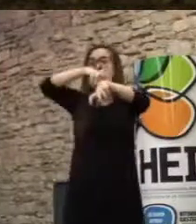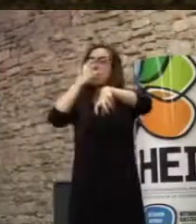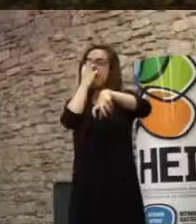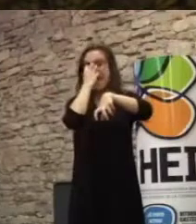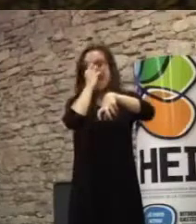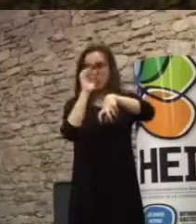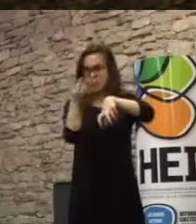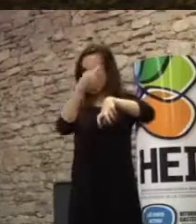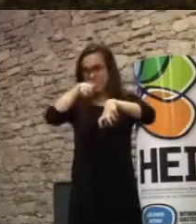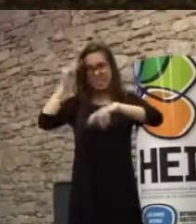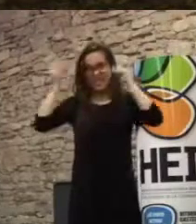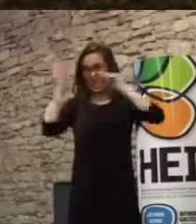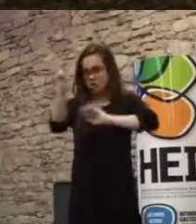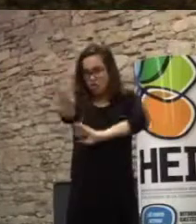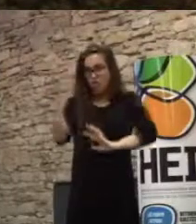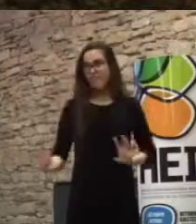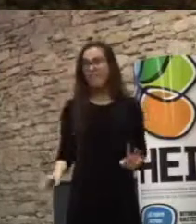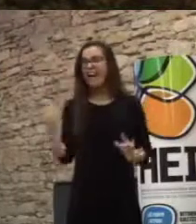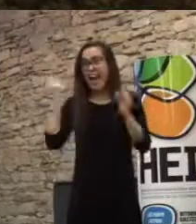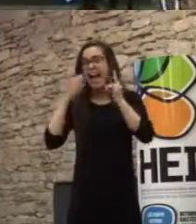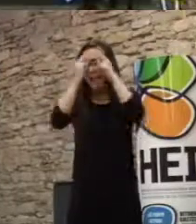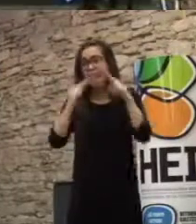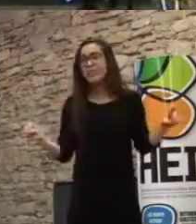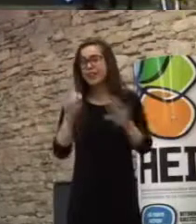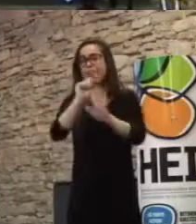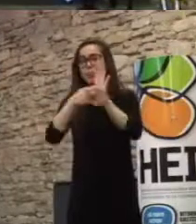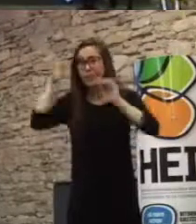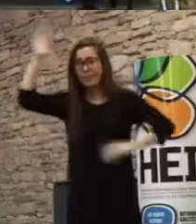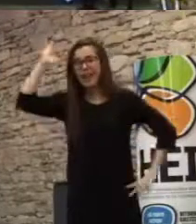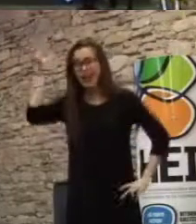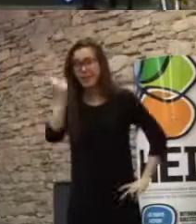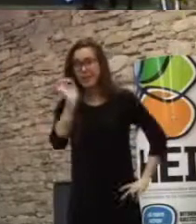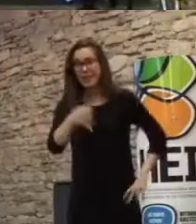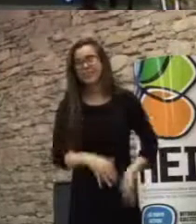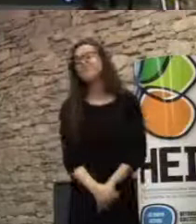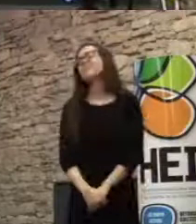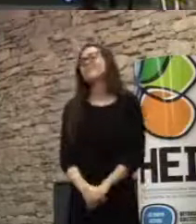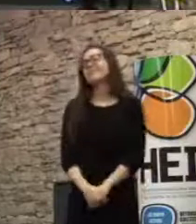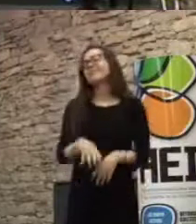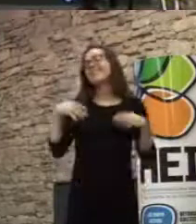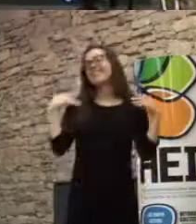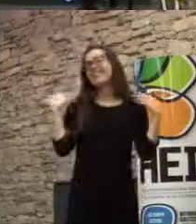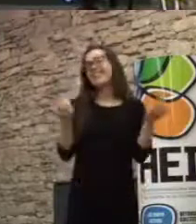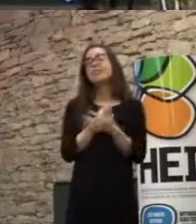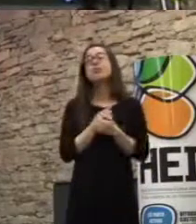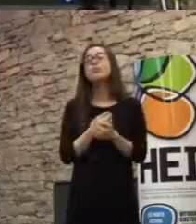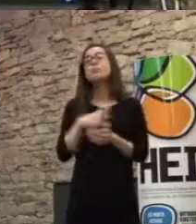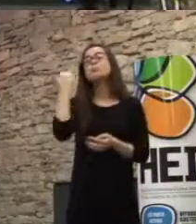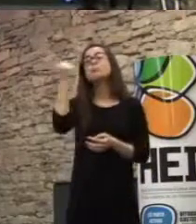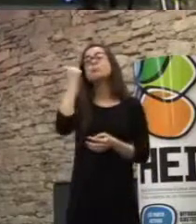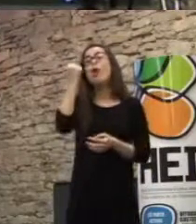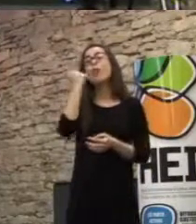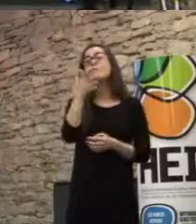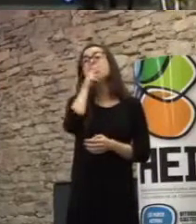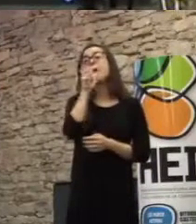esto hay alguien que está viendo el circo entero pues este es el poder de la palabra no estoy yo creo que